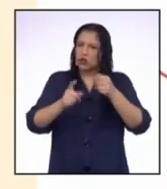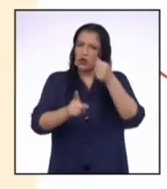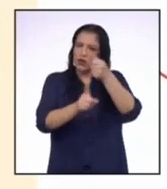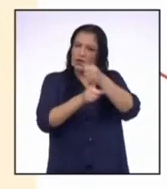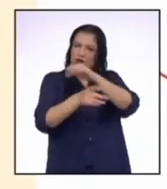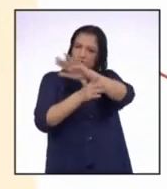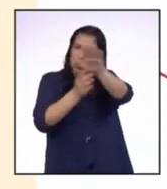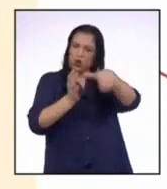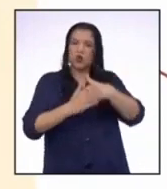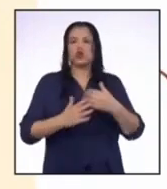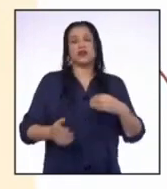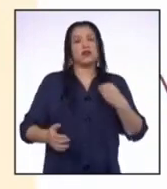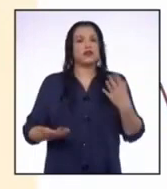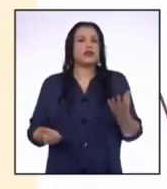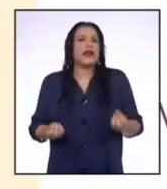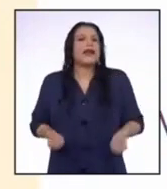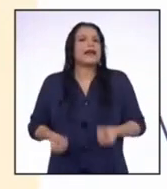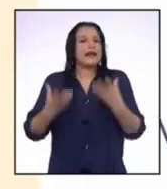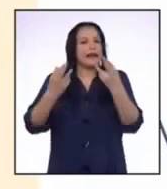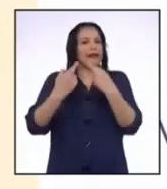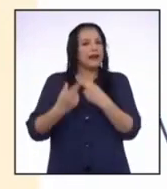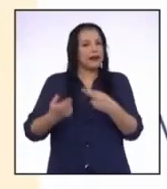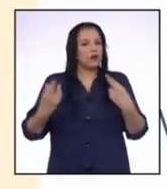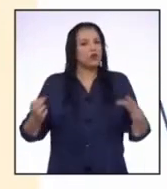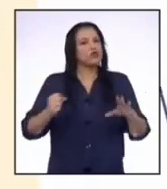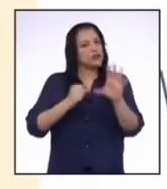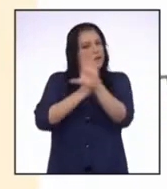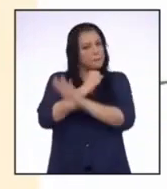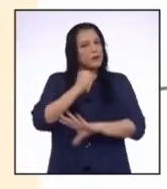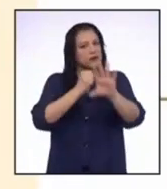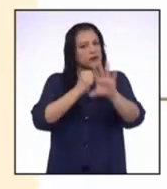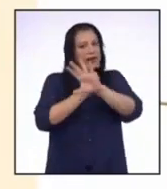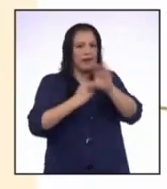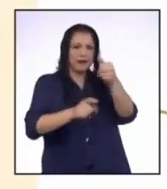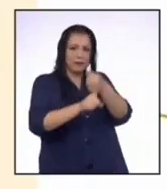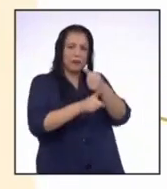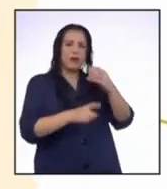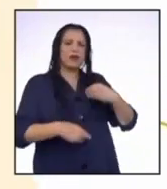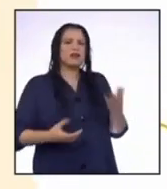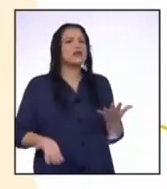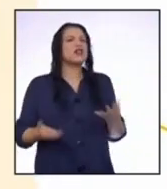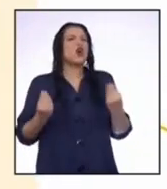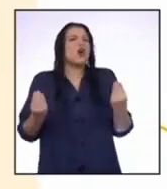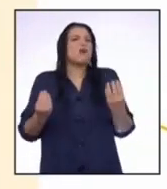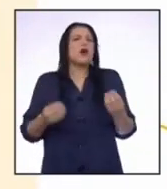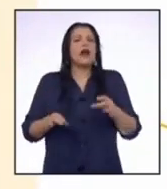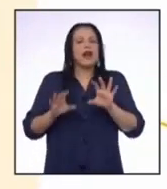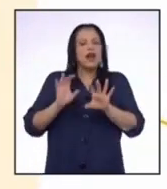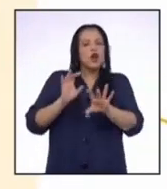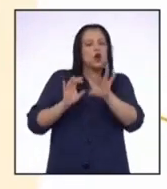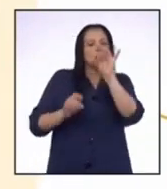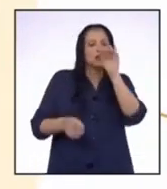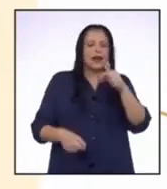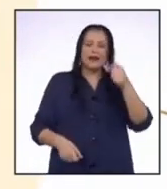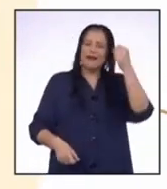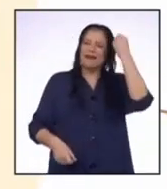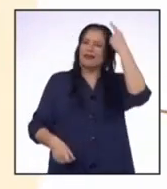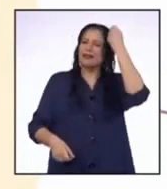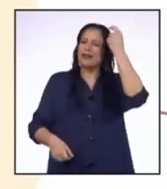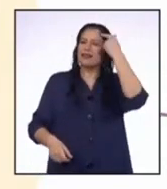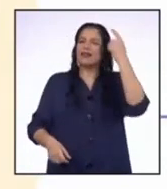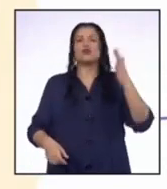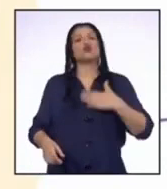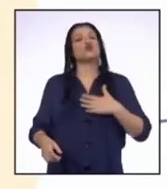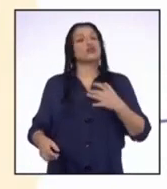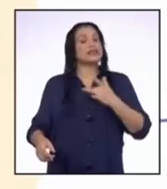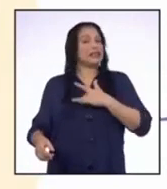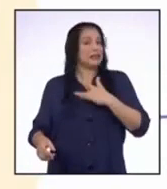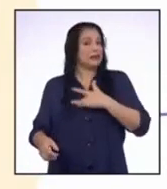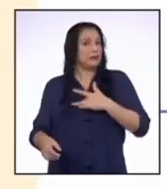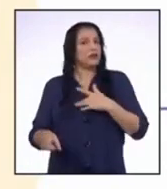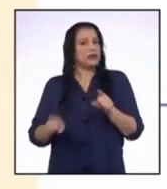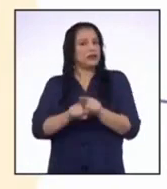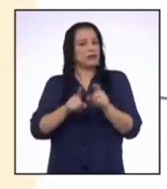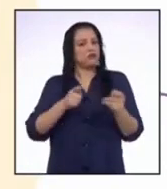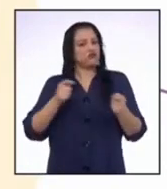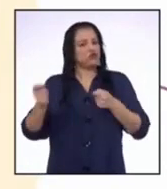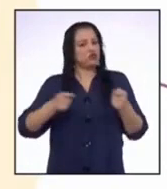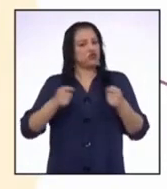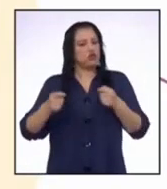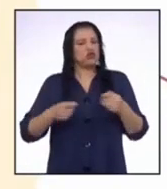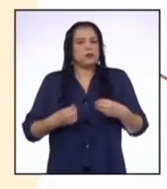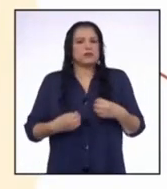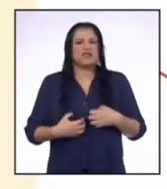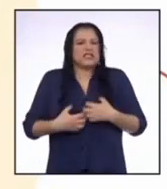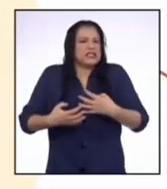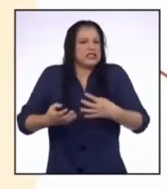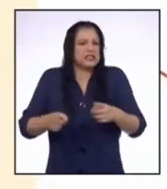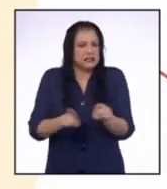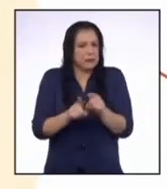adolescentes. Proporcionan recursos que protegen al adolescente a través de identificar y tener conciencia de sus sentimientos, así como de regular sus